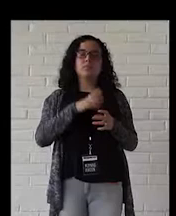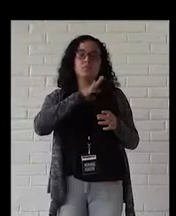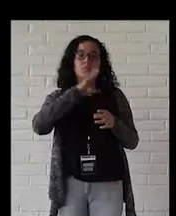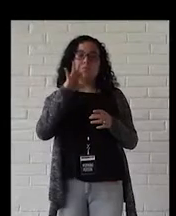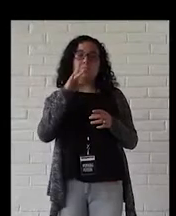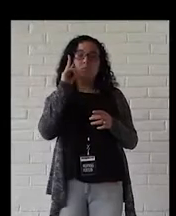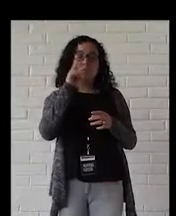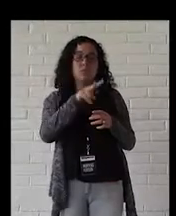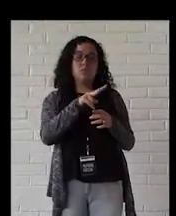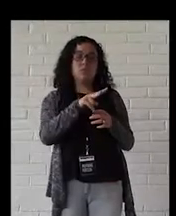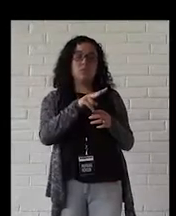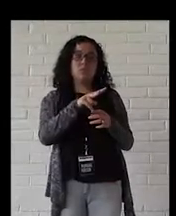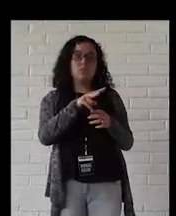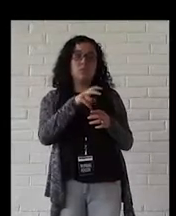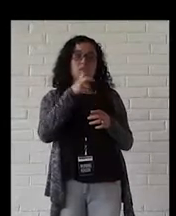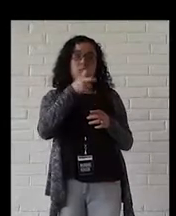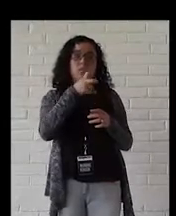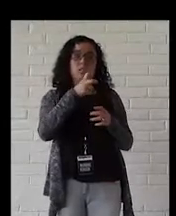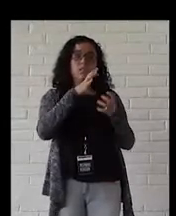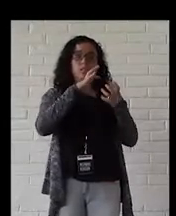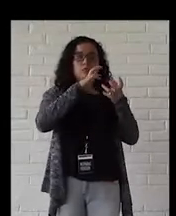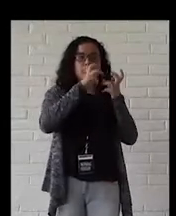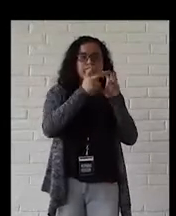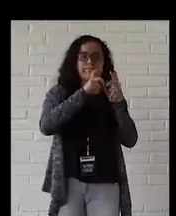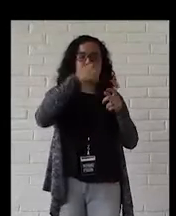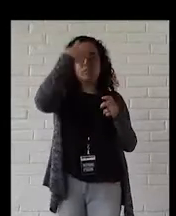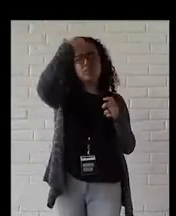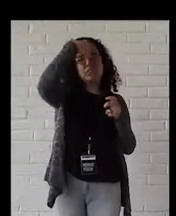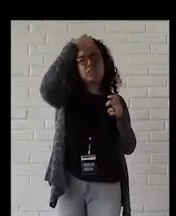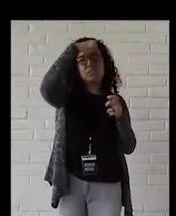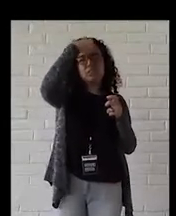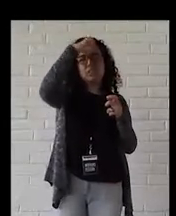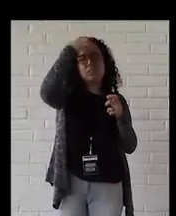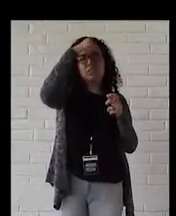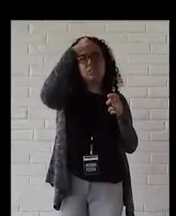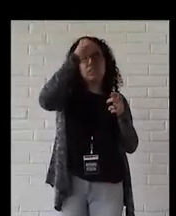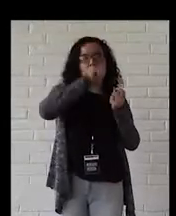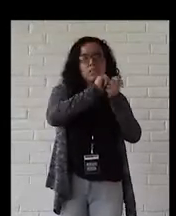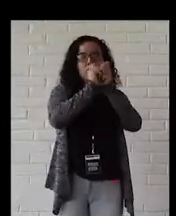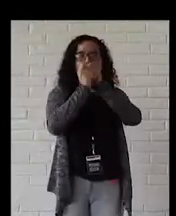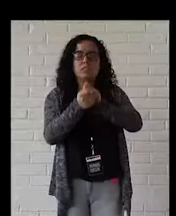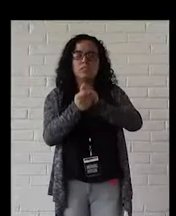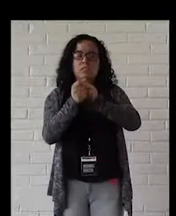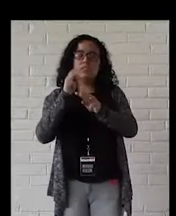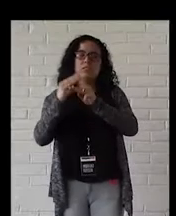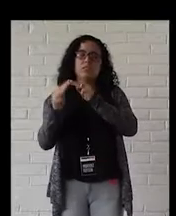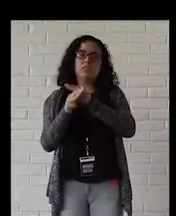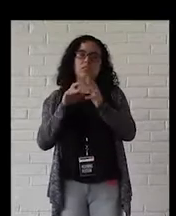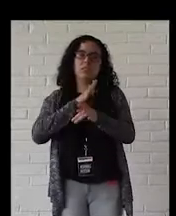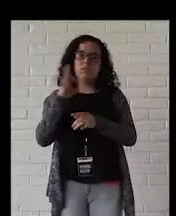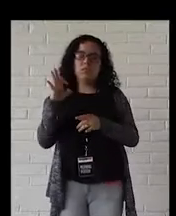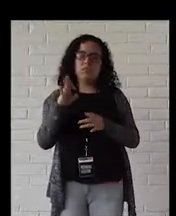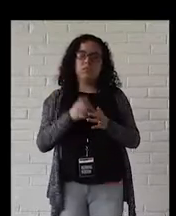que tú la ves, se convierte en una partícula, en una experiencia, se cristaliza en una experiencia material.